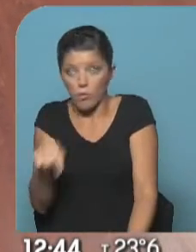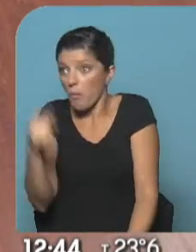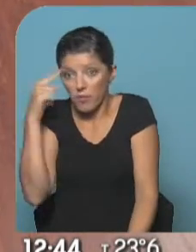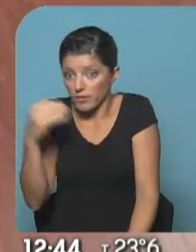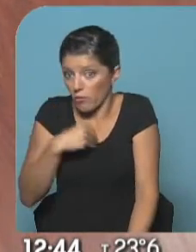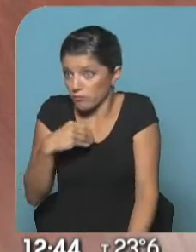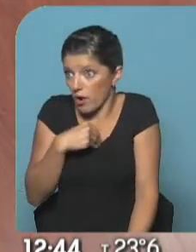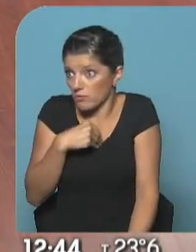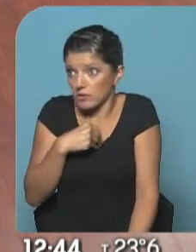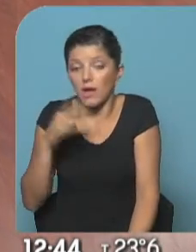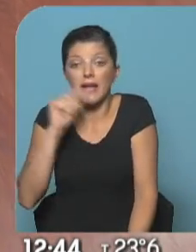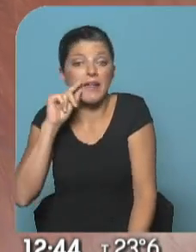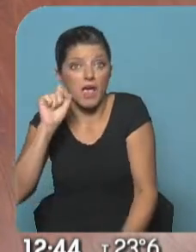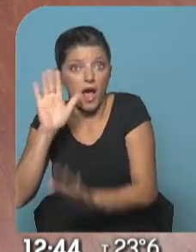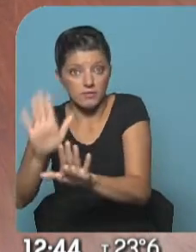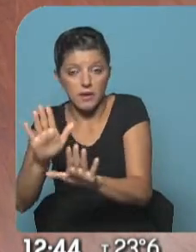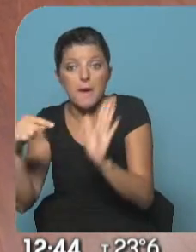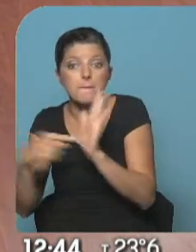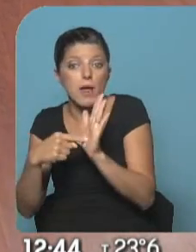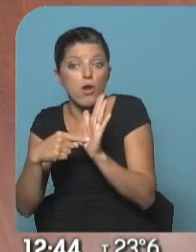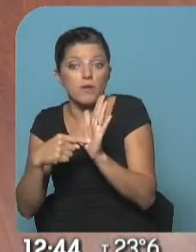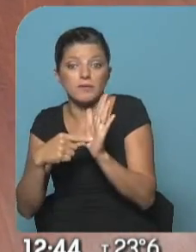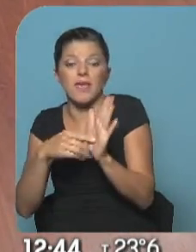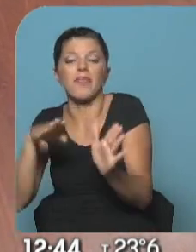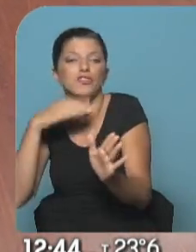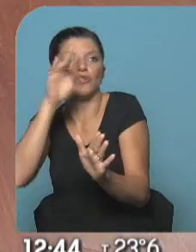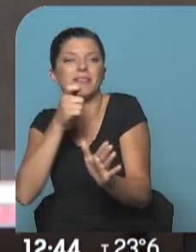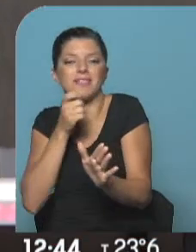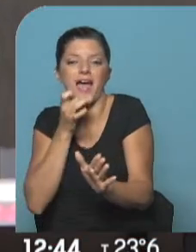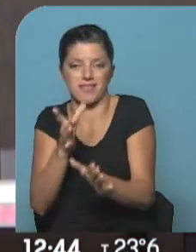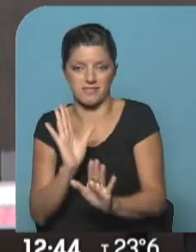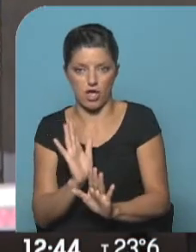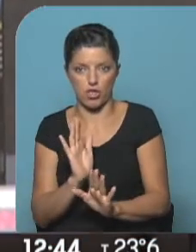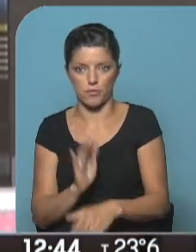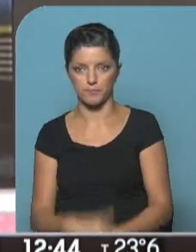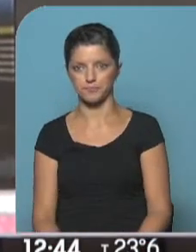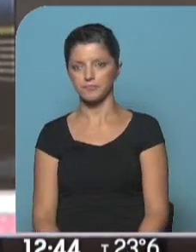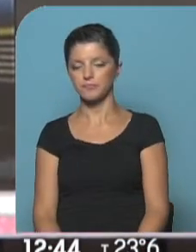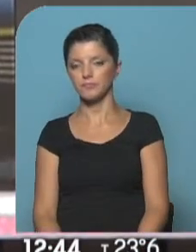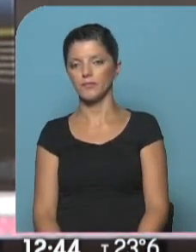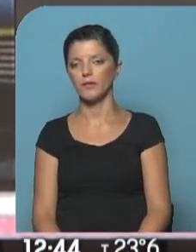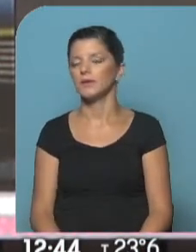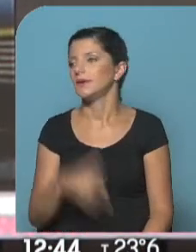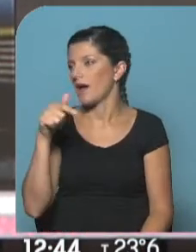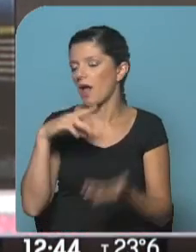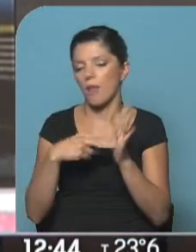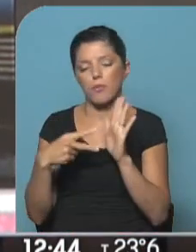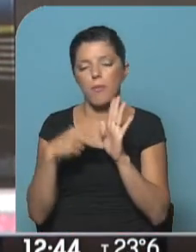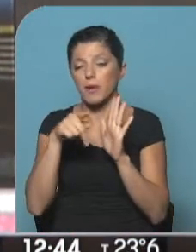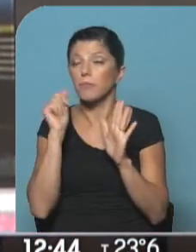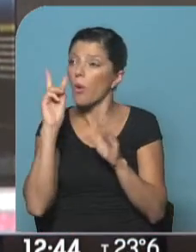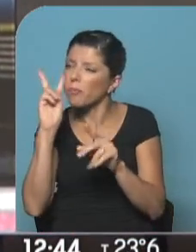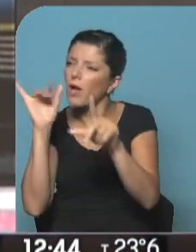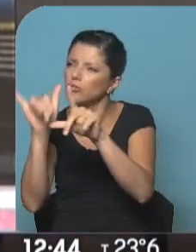radical. Claro, claro. Eso también es Igualmente, importante. acá el tema es que responde justamente a esos tutoriales, es decir, a investir con un vehículo, sacar